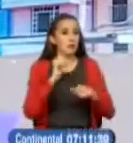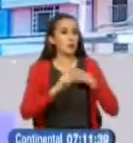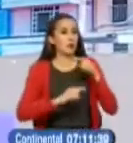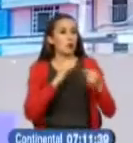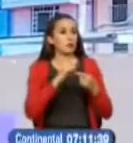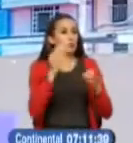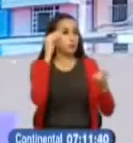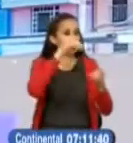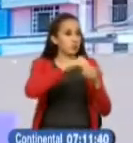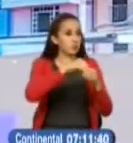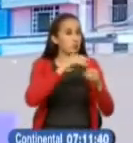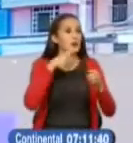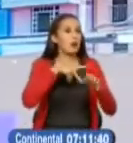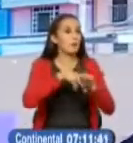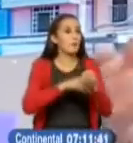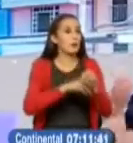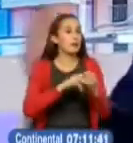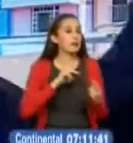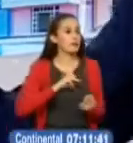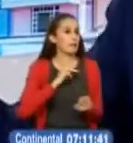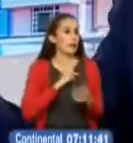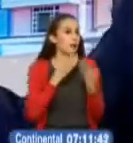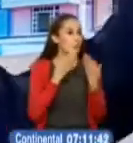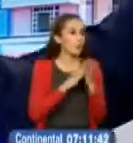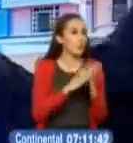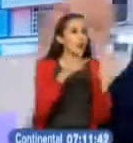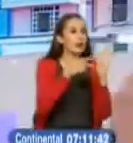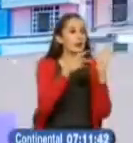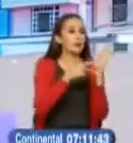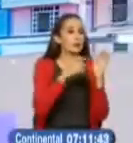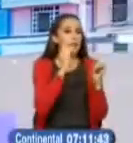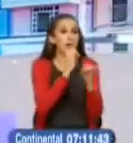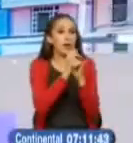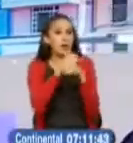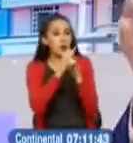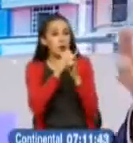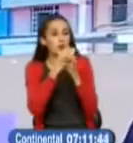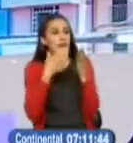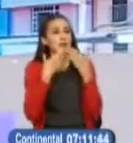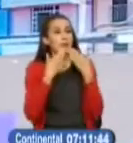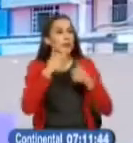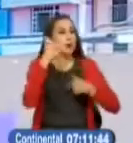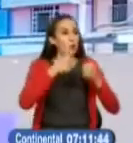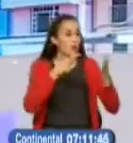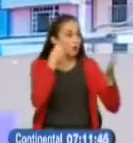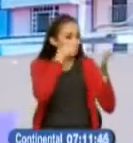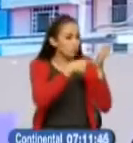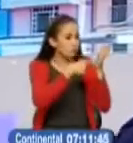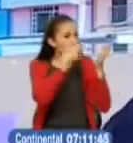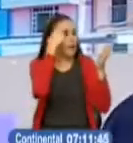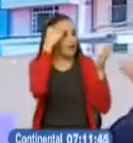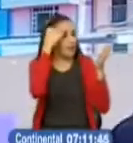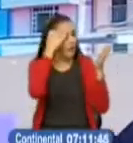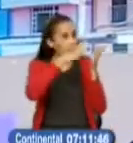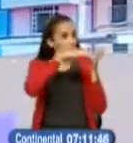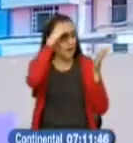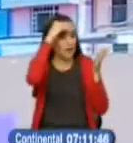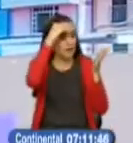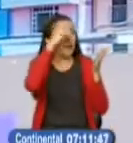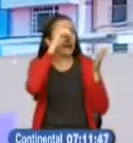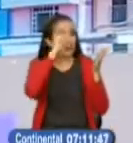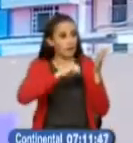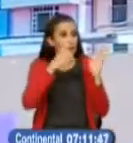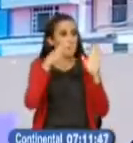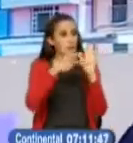a mecánica de la Politécnica, con qué puntaje han entrado a ingeniería de la ESPOL, para que puedan ajustar precisamente sus expectativas de